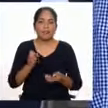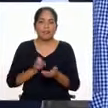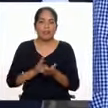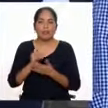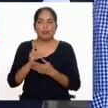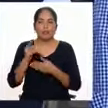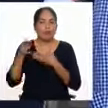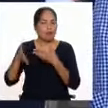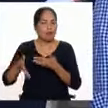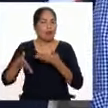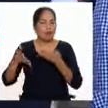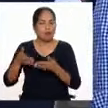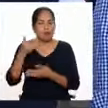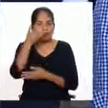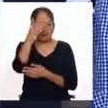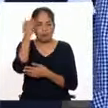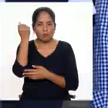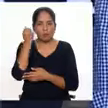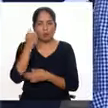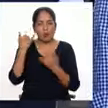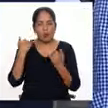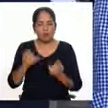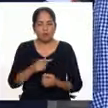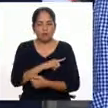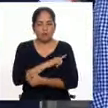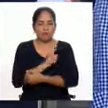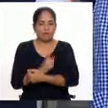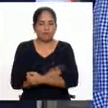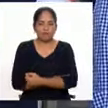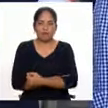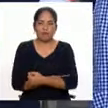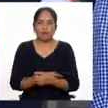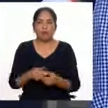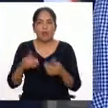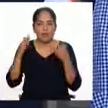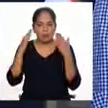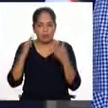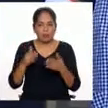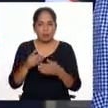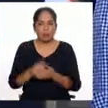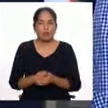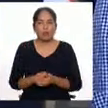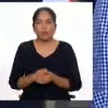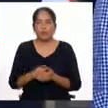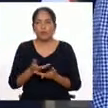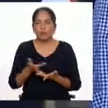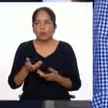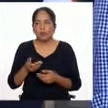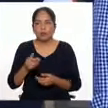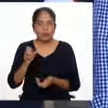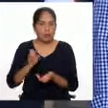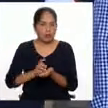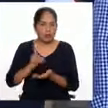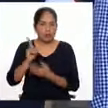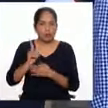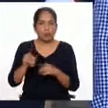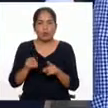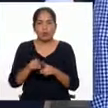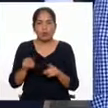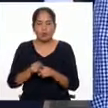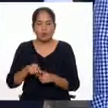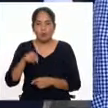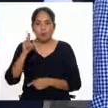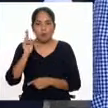educación. Nosotros le ponemos punche Perú para que la educación y la infraestructura y tengan además los